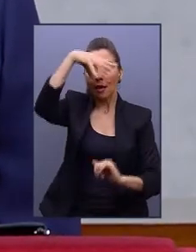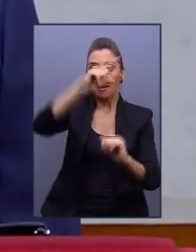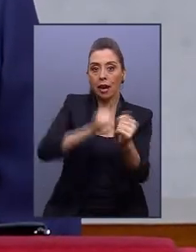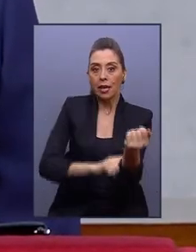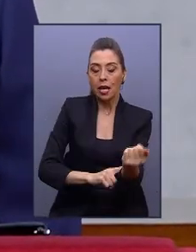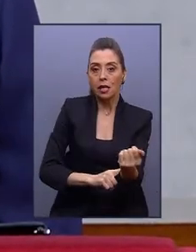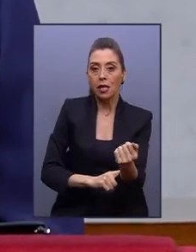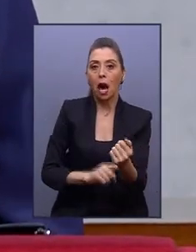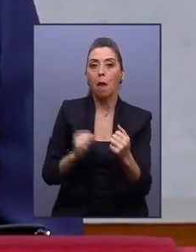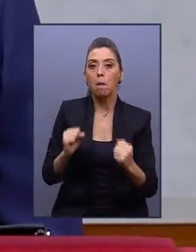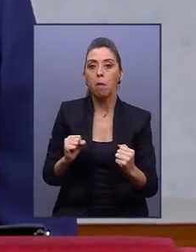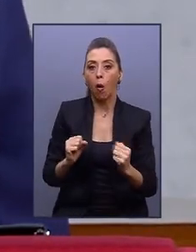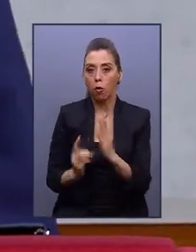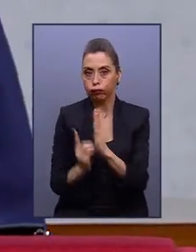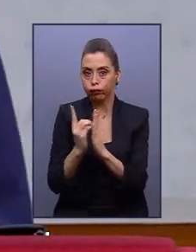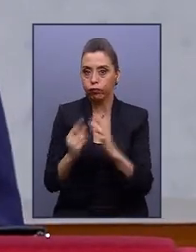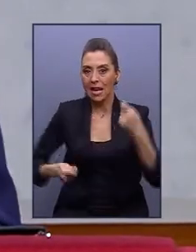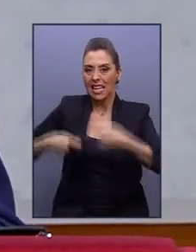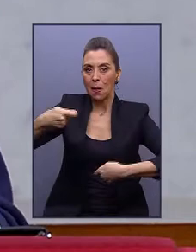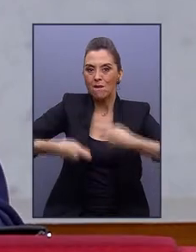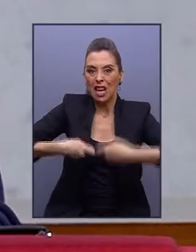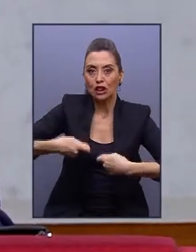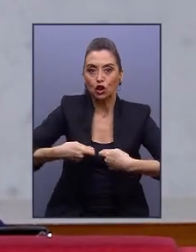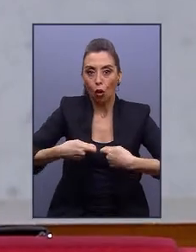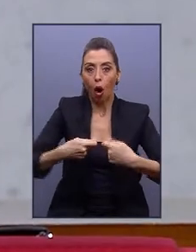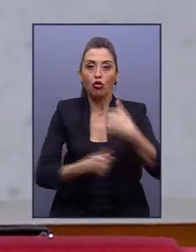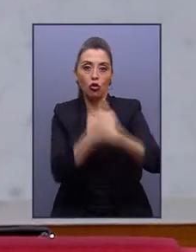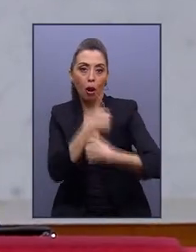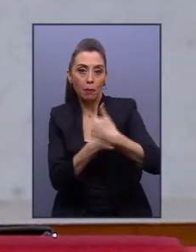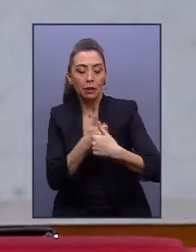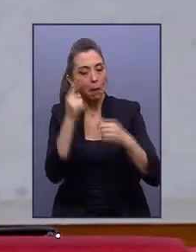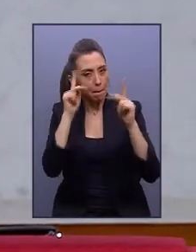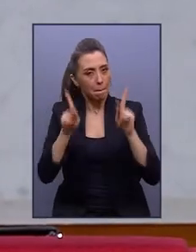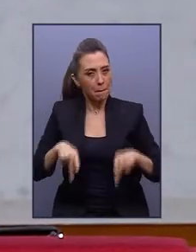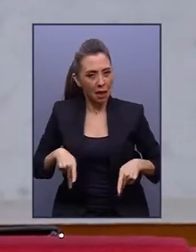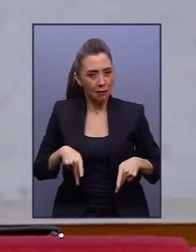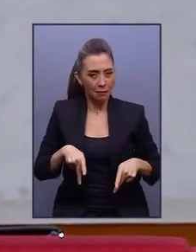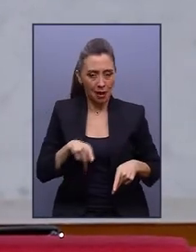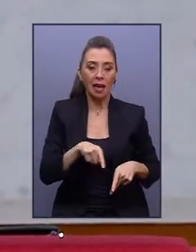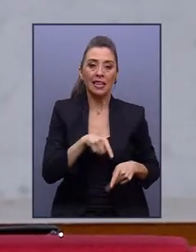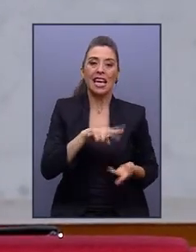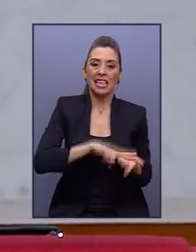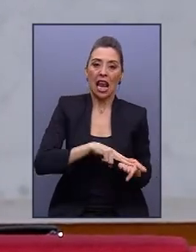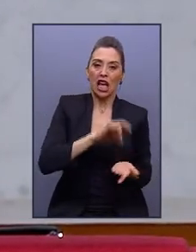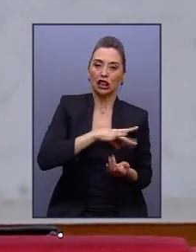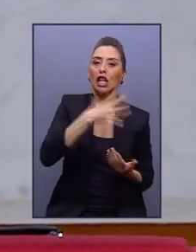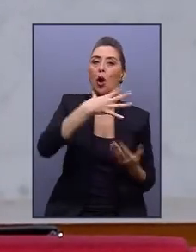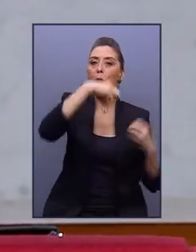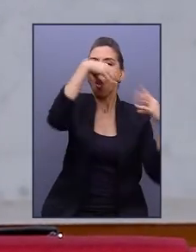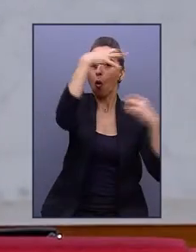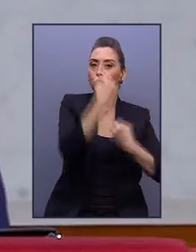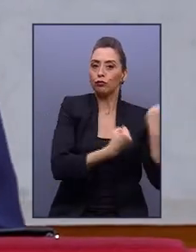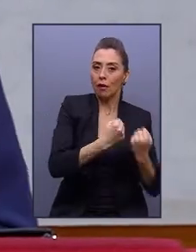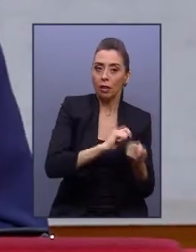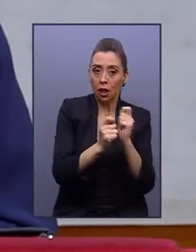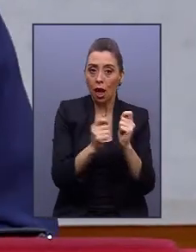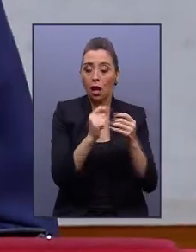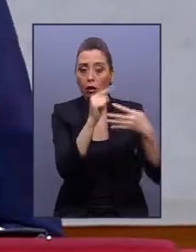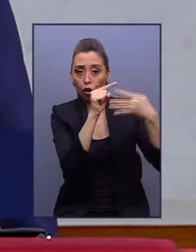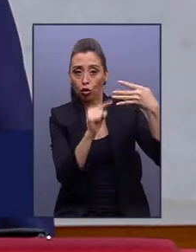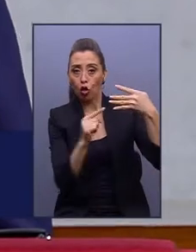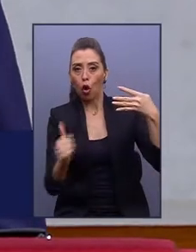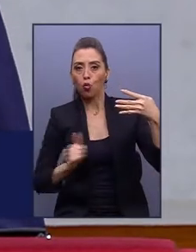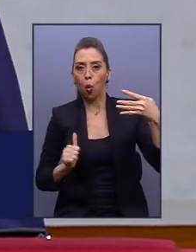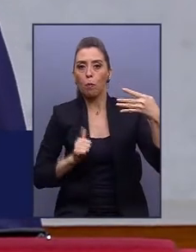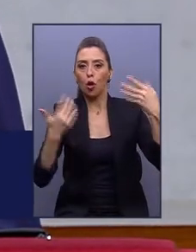de inversión y competitividad. Las metas que propusimos para transformar nuestra realidad energética están prácticamente todas cumplidas. Lo